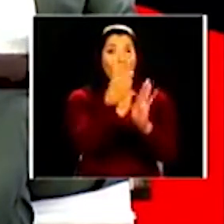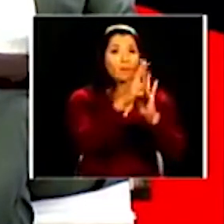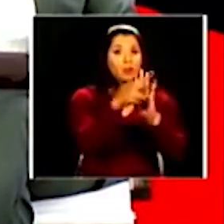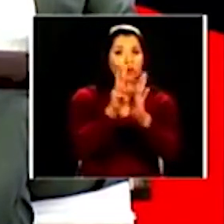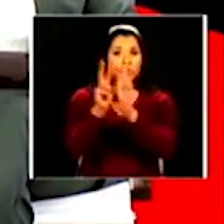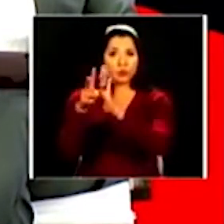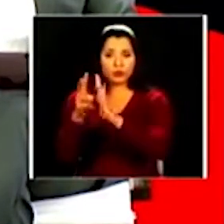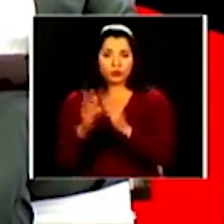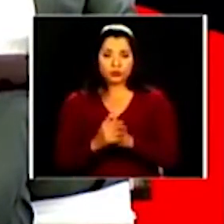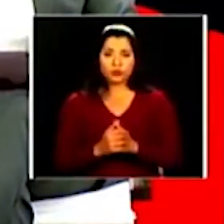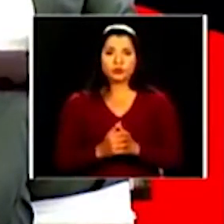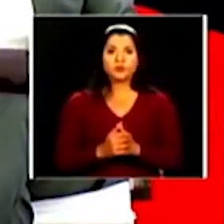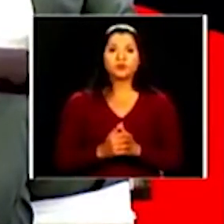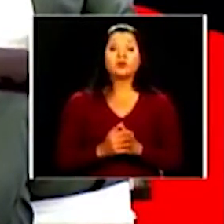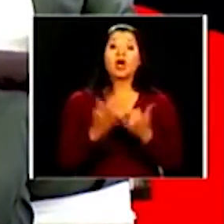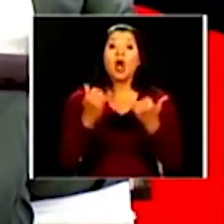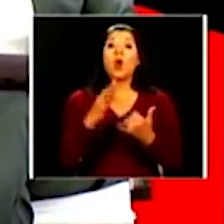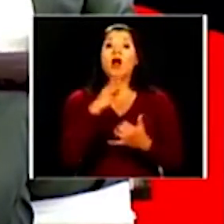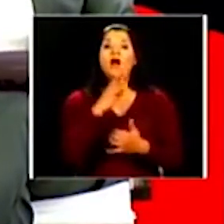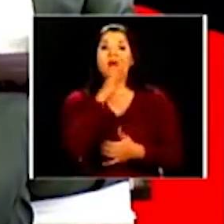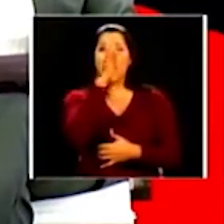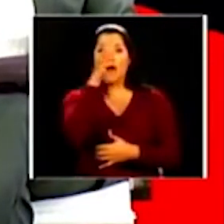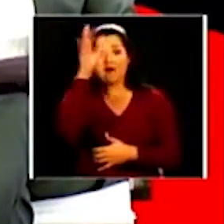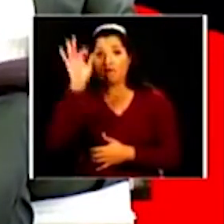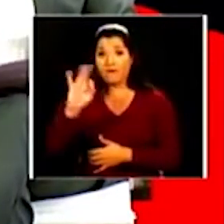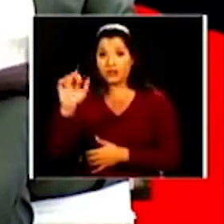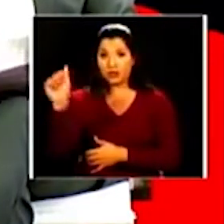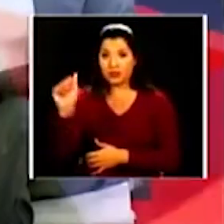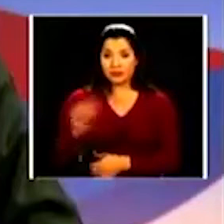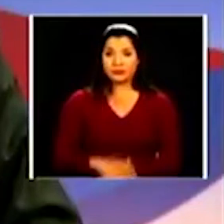turno tiene la palabra don Fabricio.